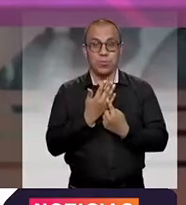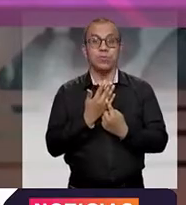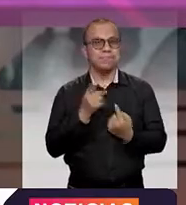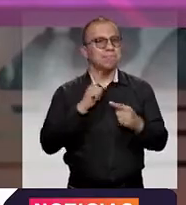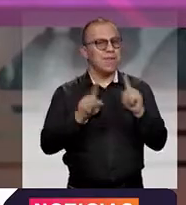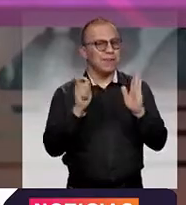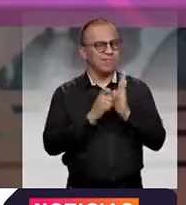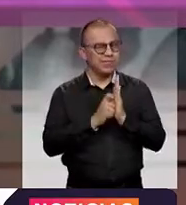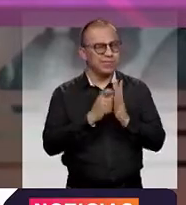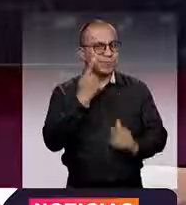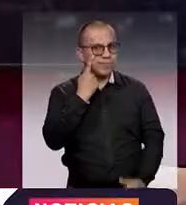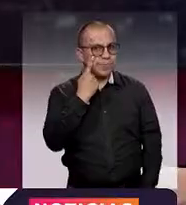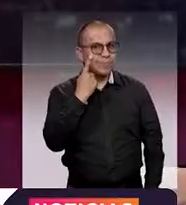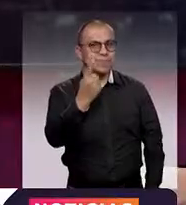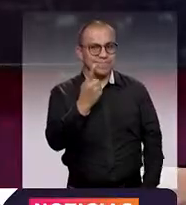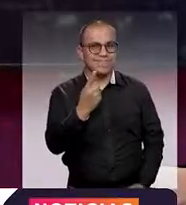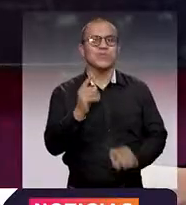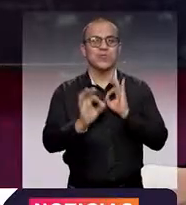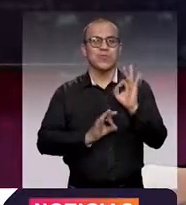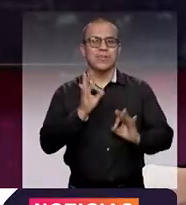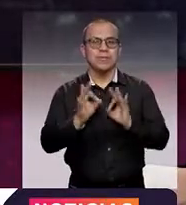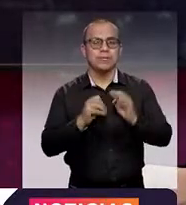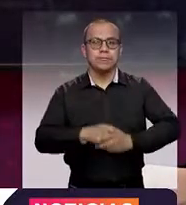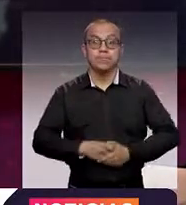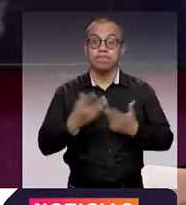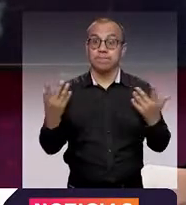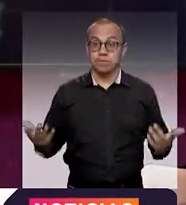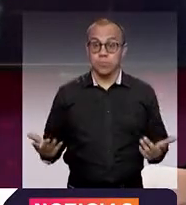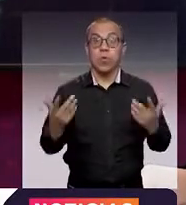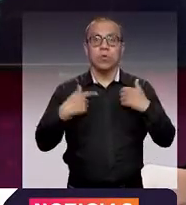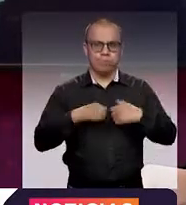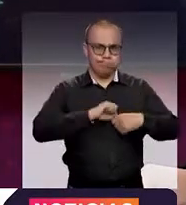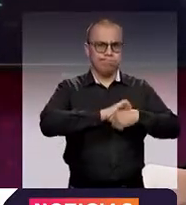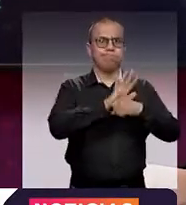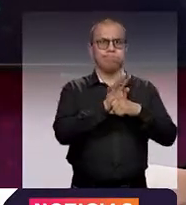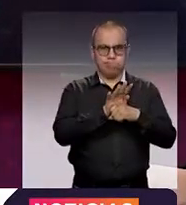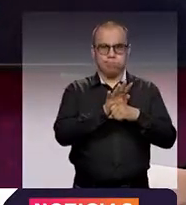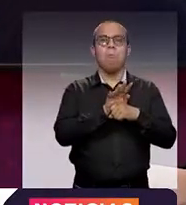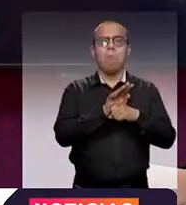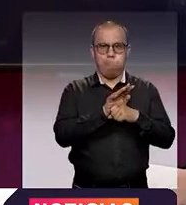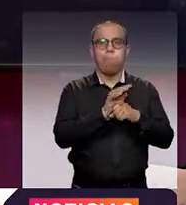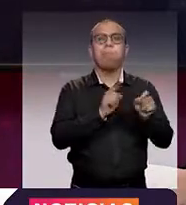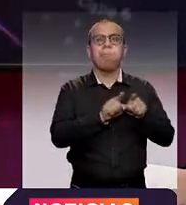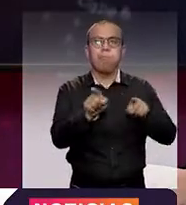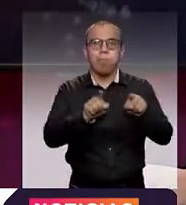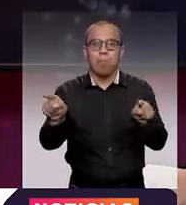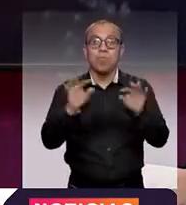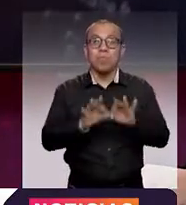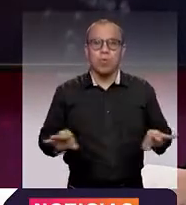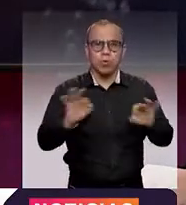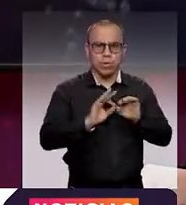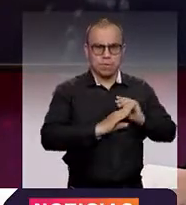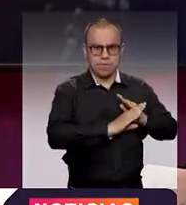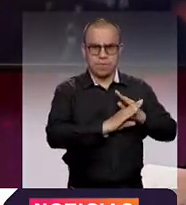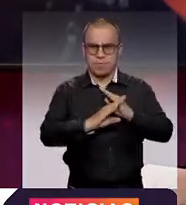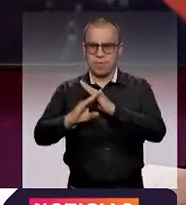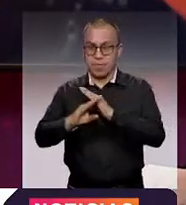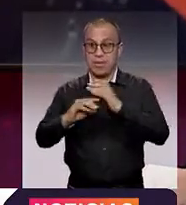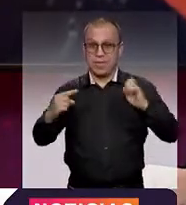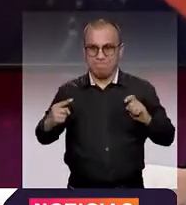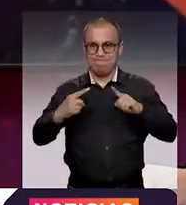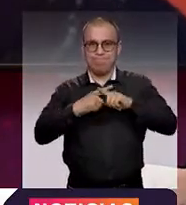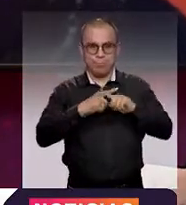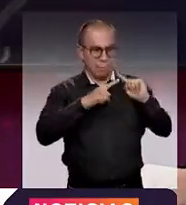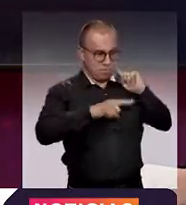mucho cuidado. Así es, sin olvidar que la pandemia sigue aquí, las medidas de bioseguridad se cruzan con las